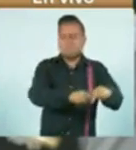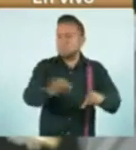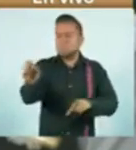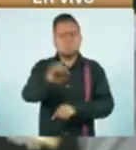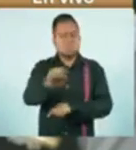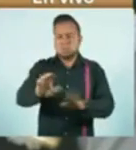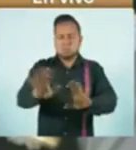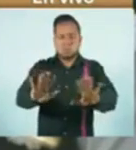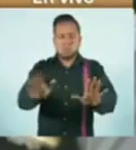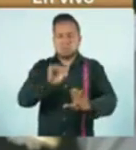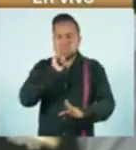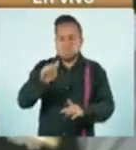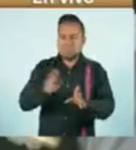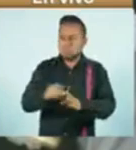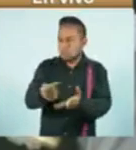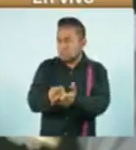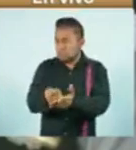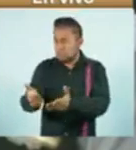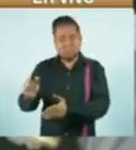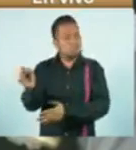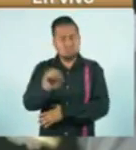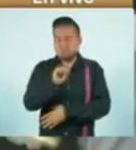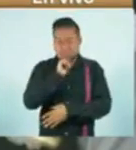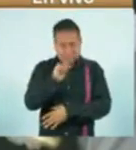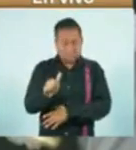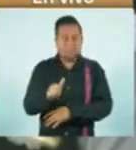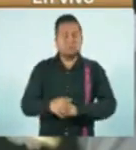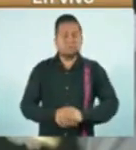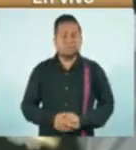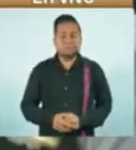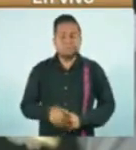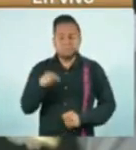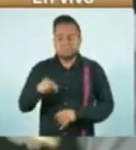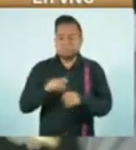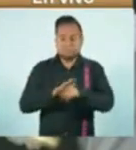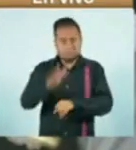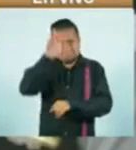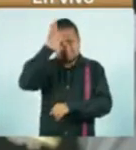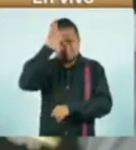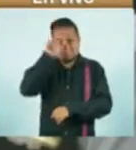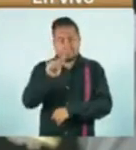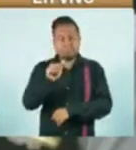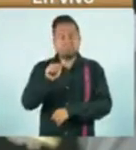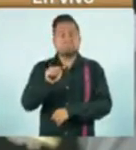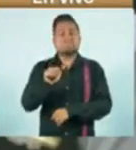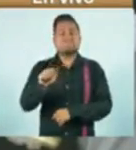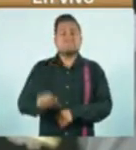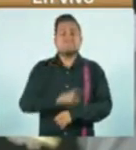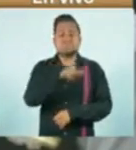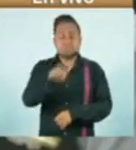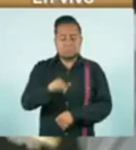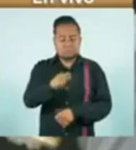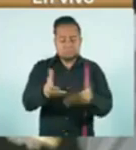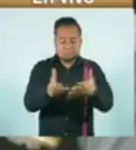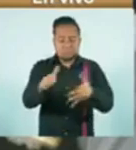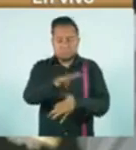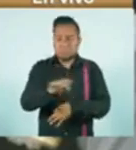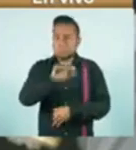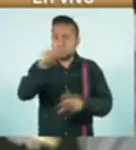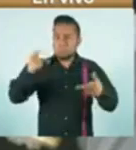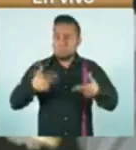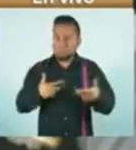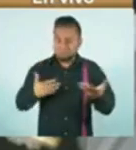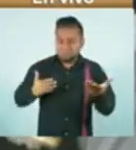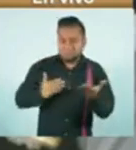ser excluido y que de lo que se trata es que después estas tierras no sean de otros y